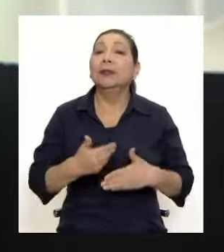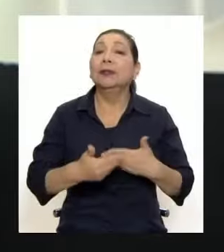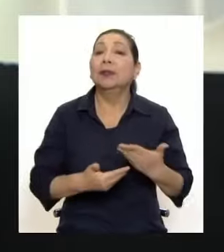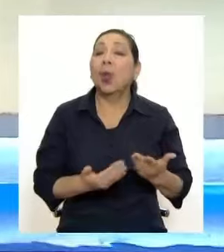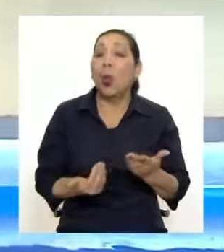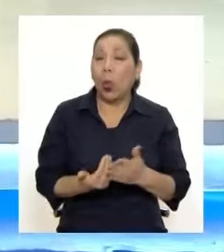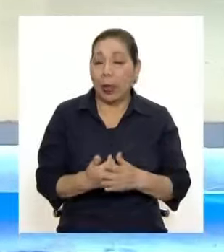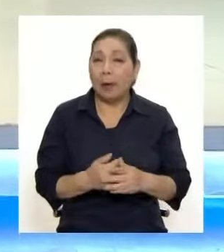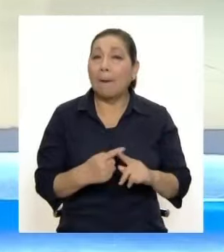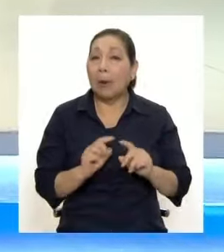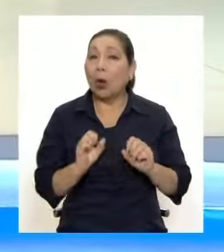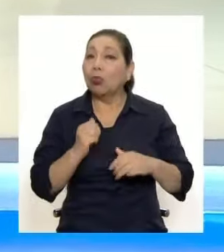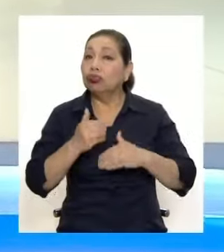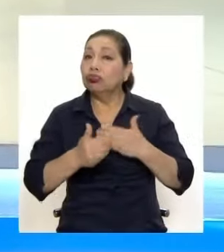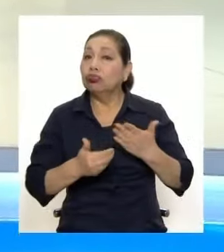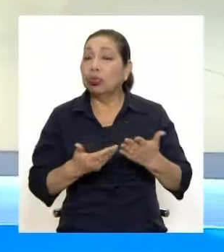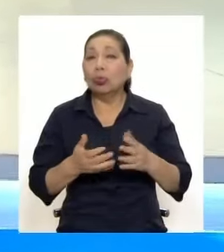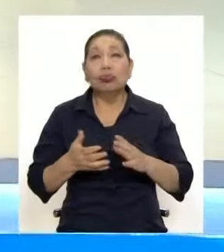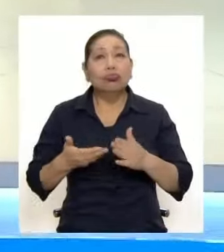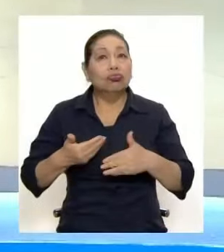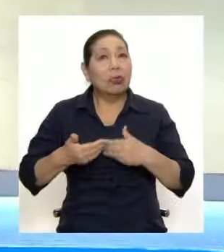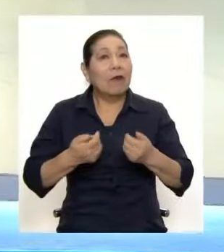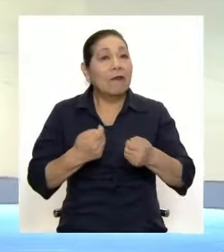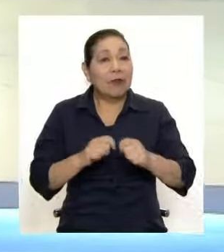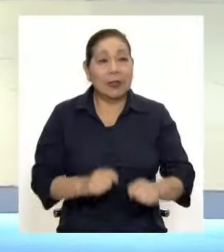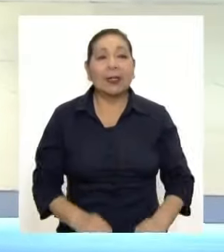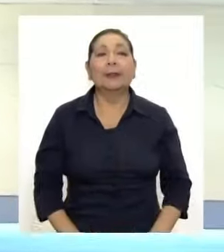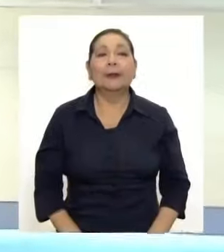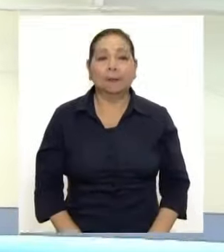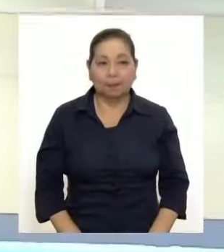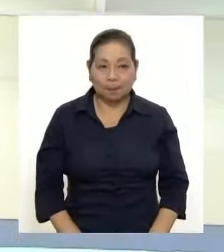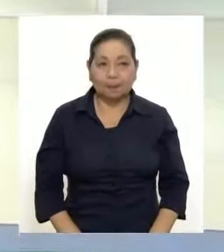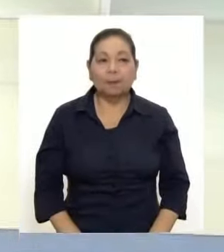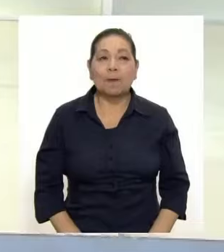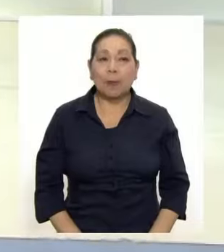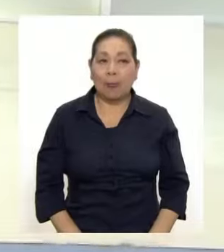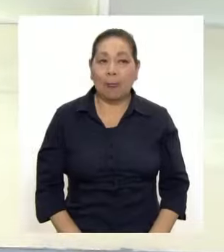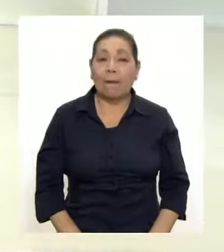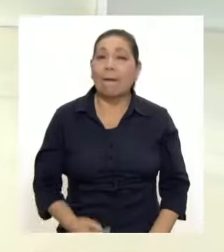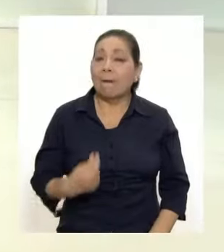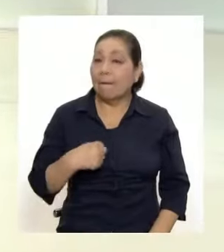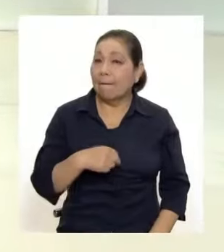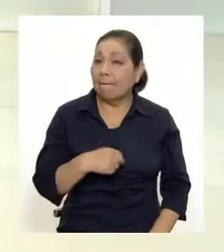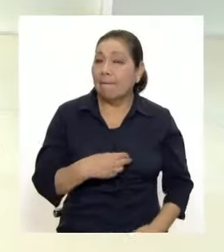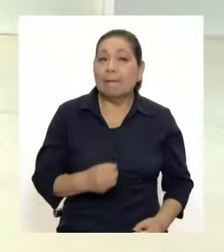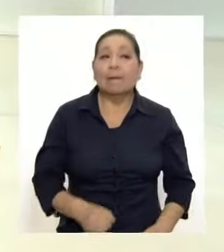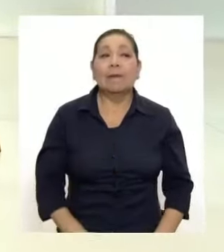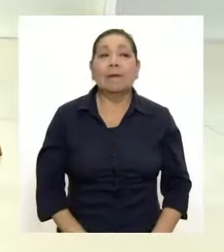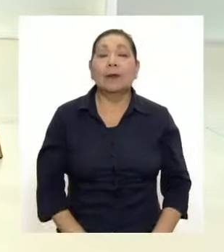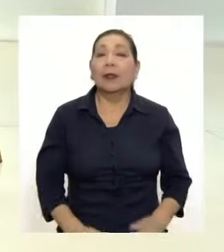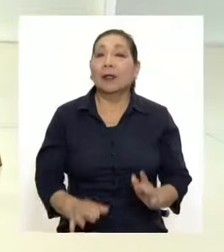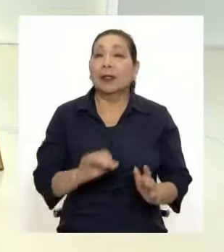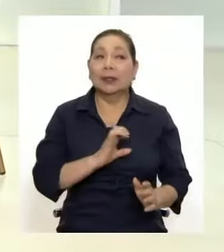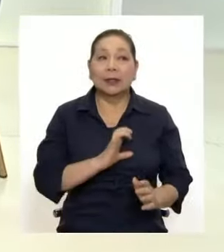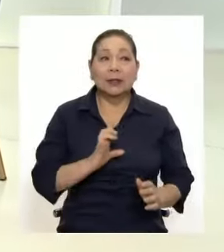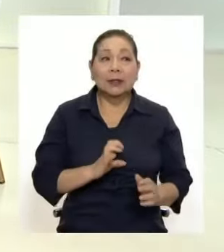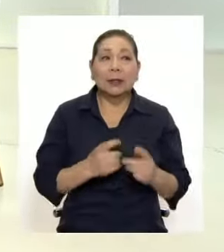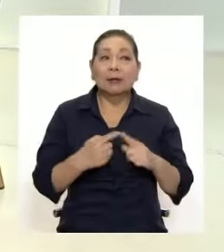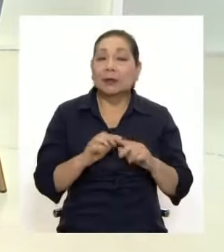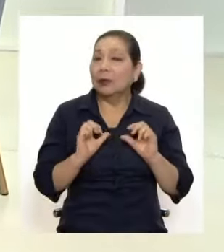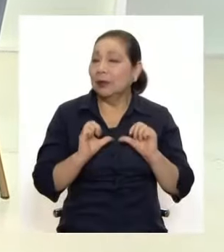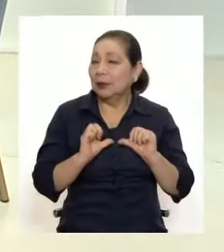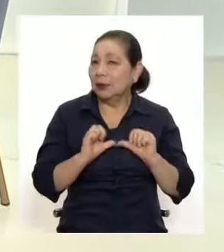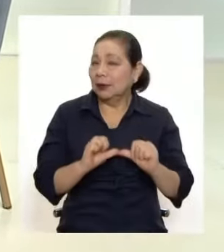hidrobiológicos para continuar con esa cadena exportadora sí eh nosotros como entidades del Estado